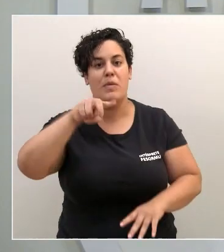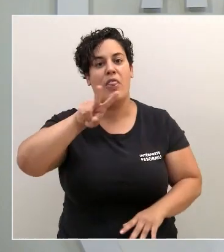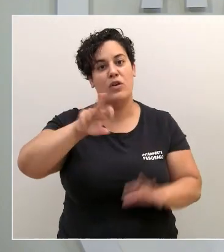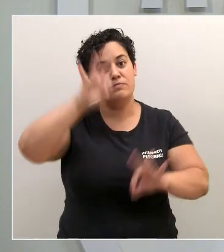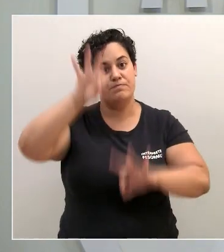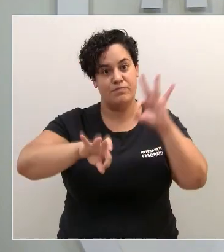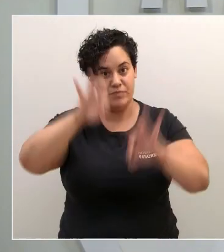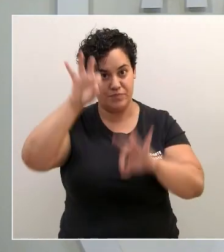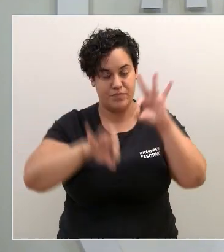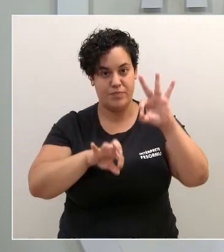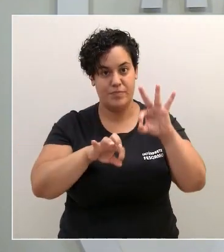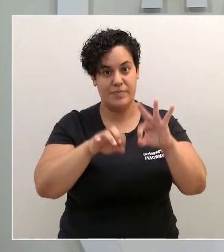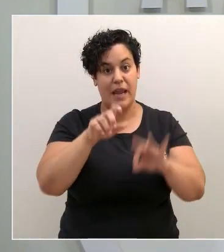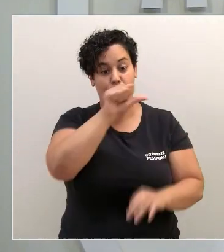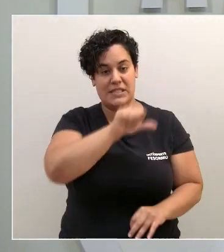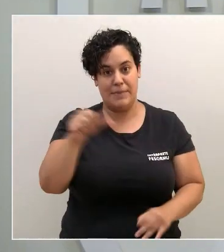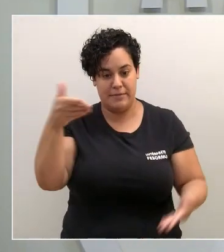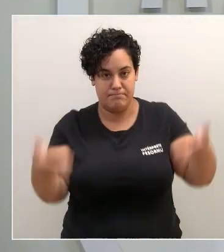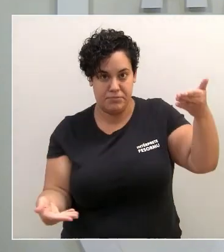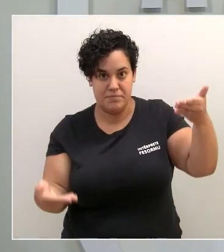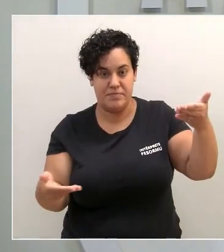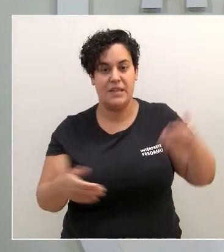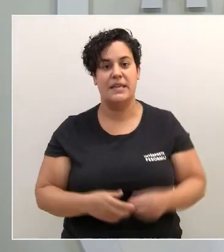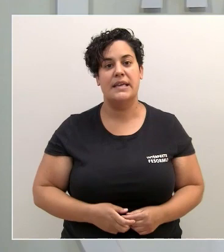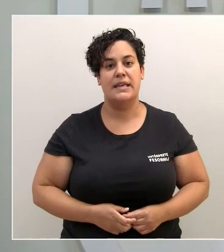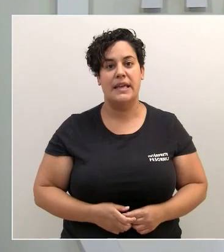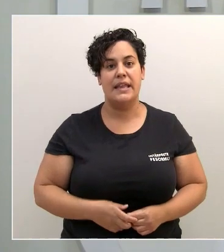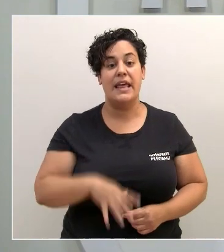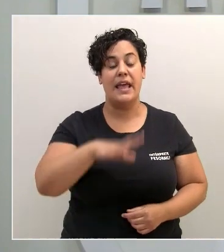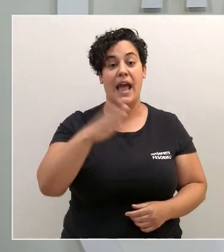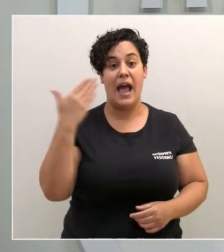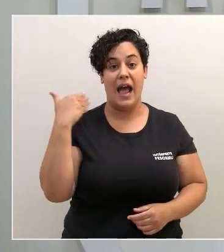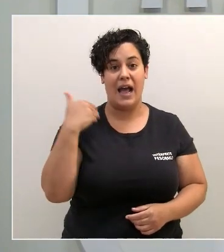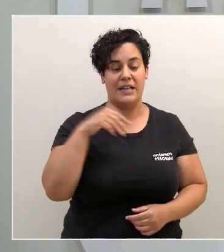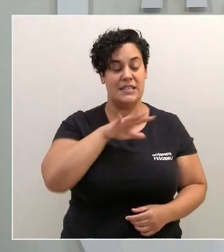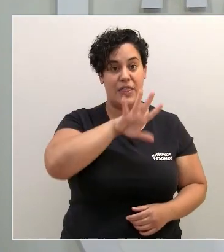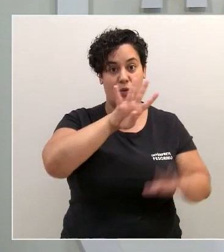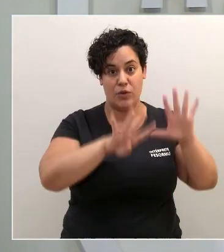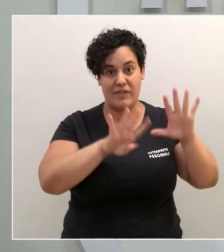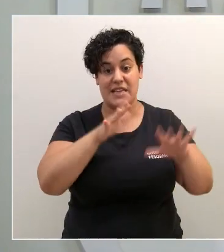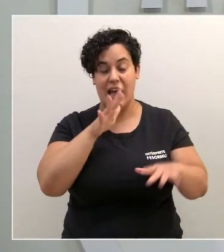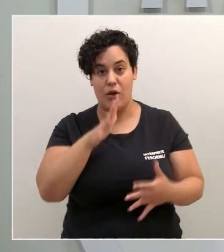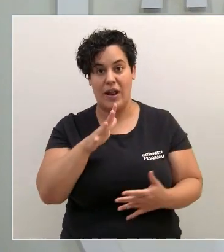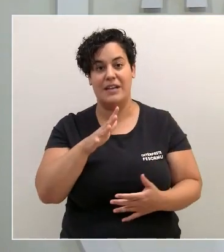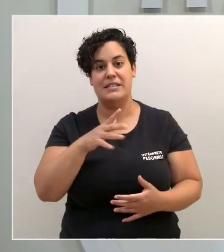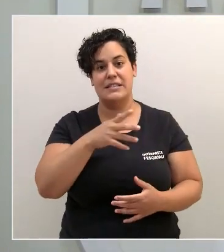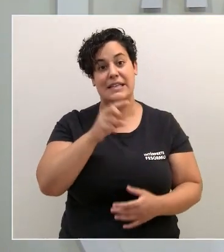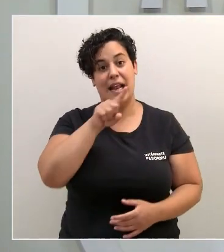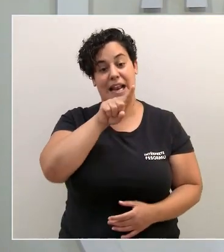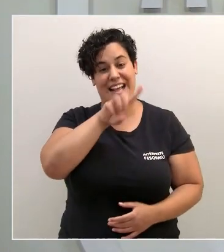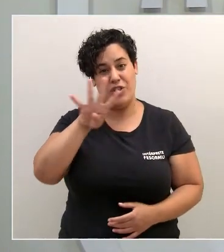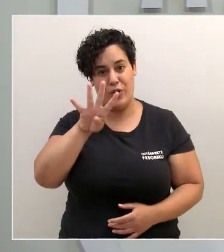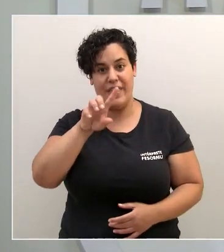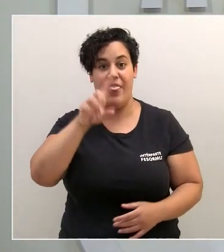los 7 días y de 158,9 casos por cada 100.000 habitantes a los 14 días.